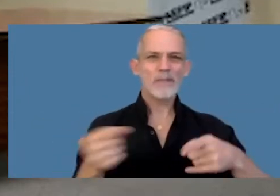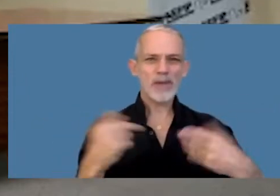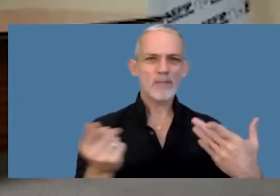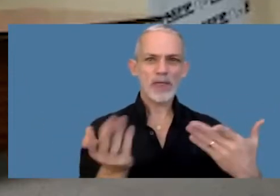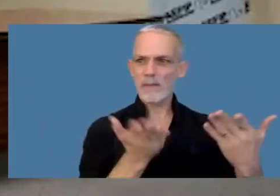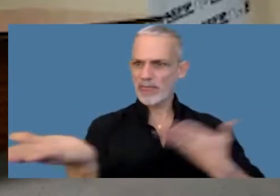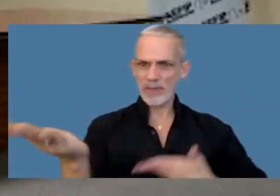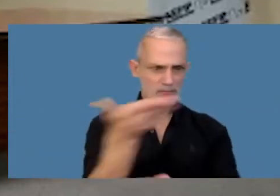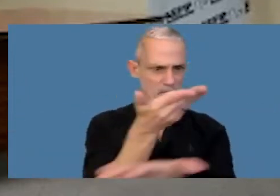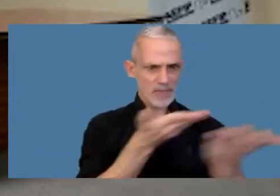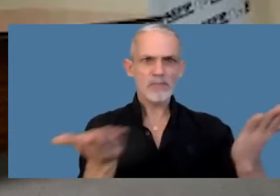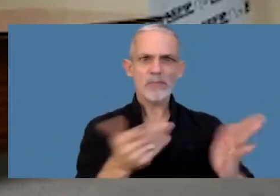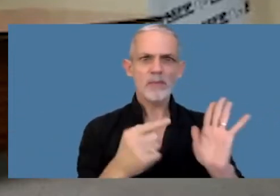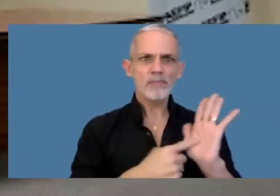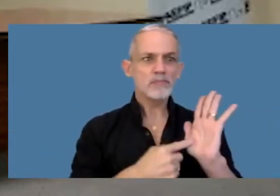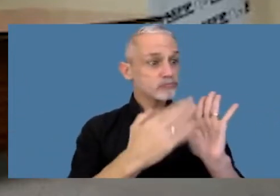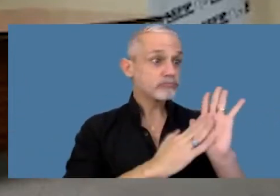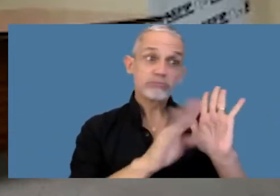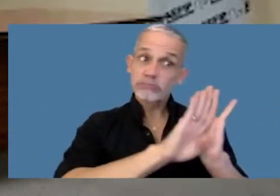también